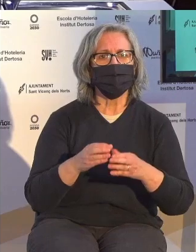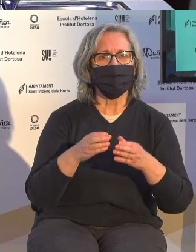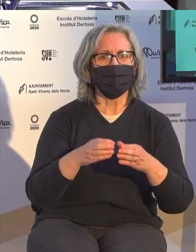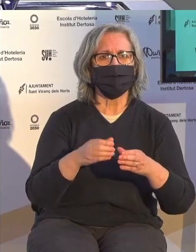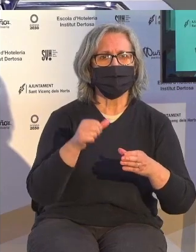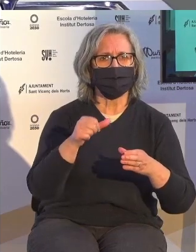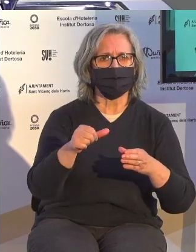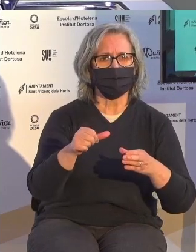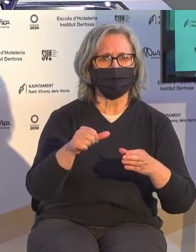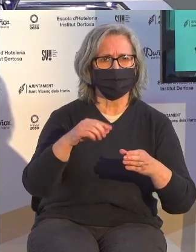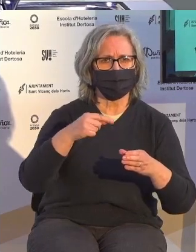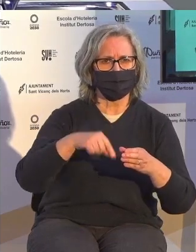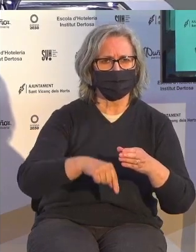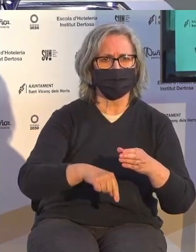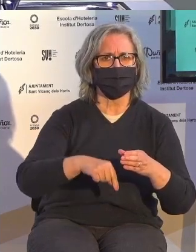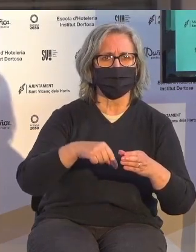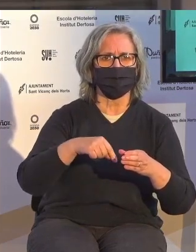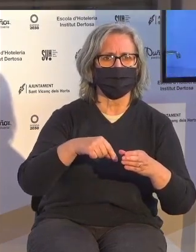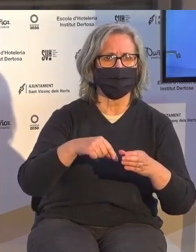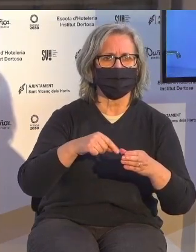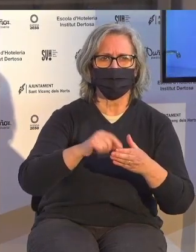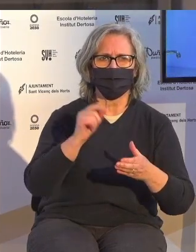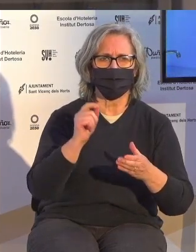un instante por favor